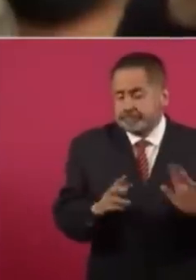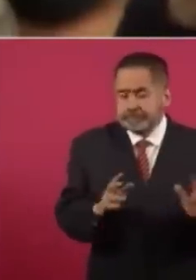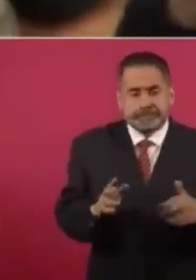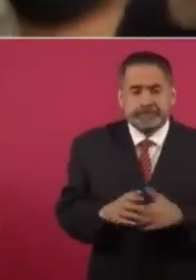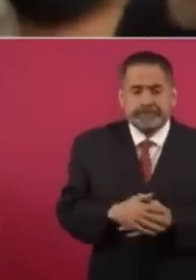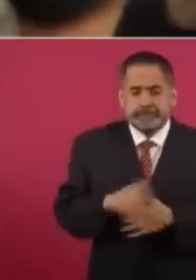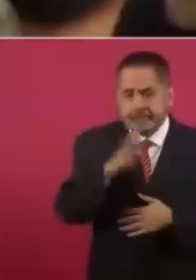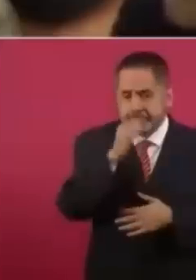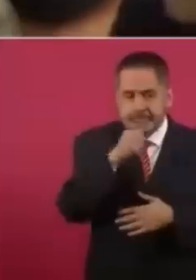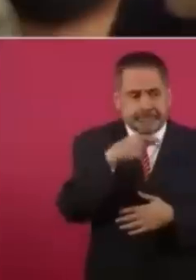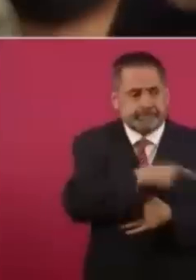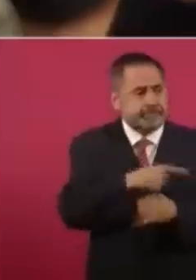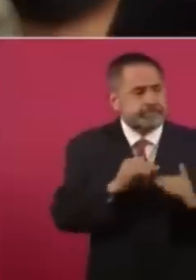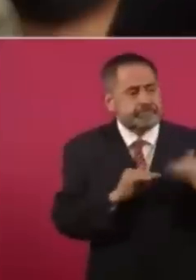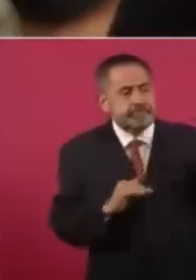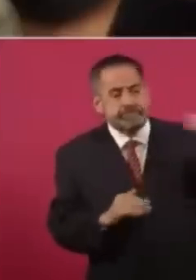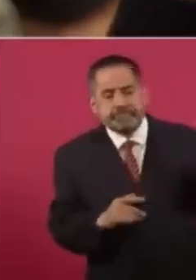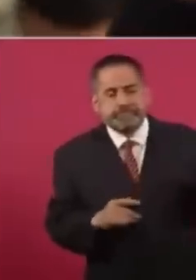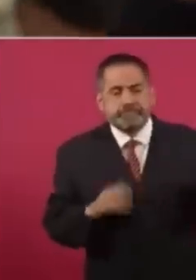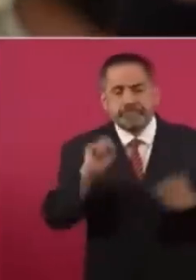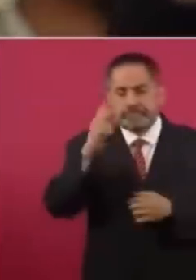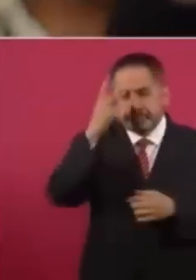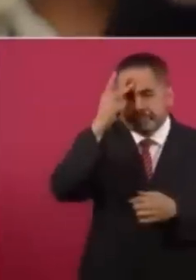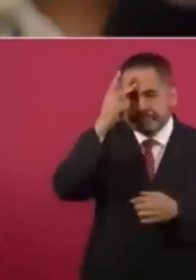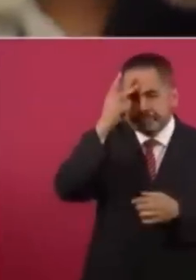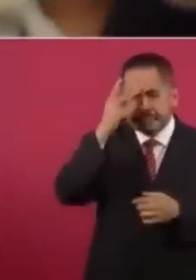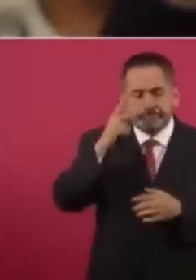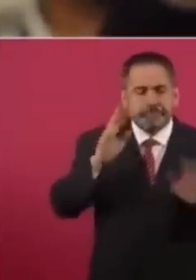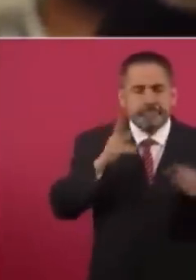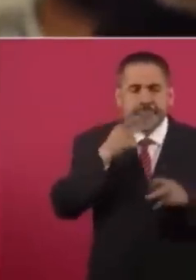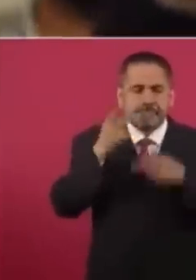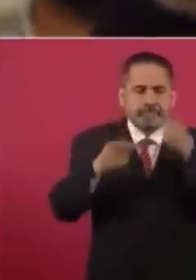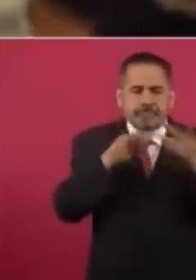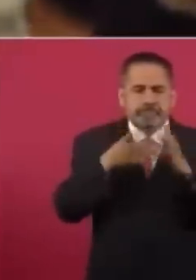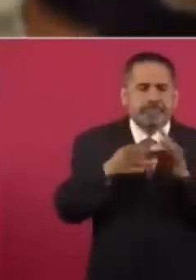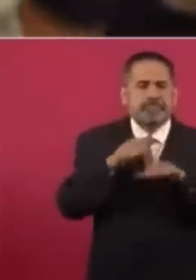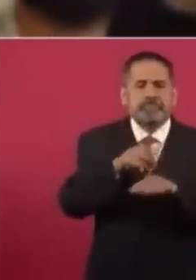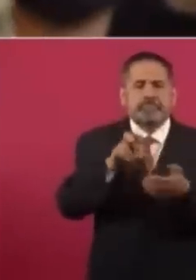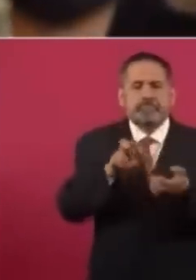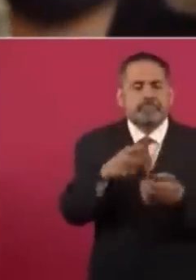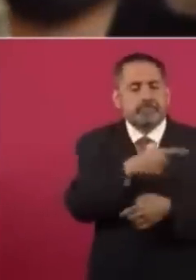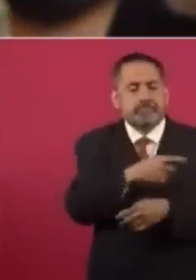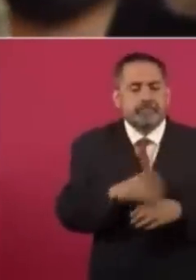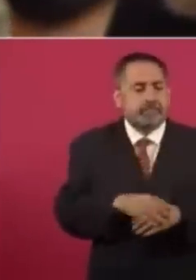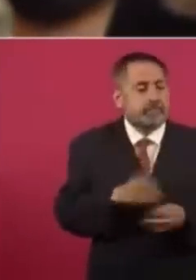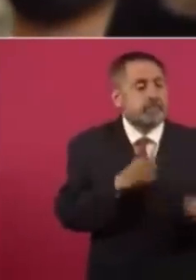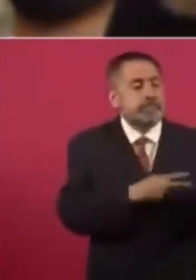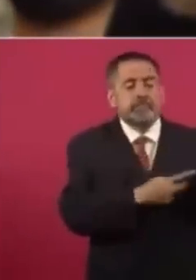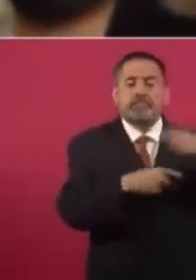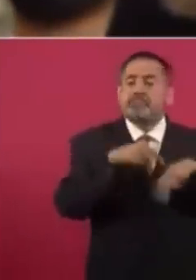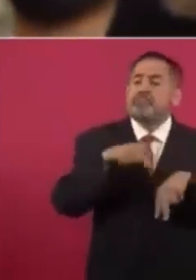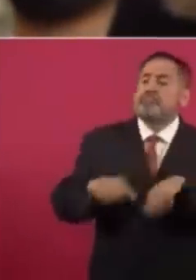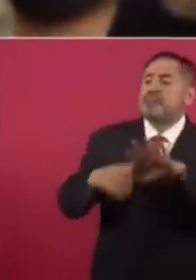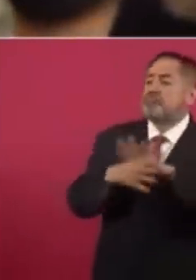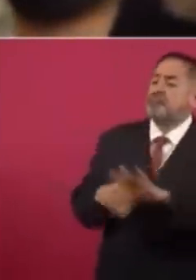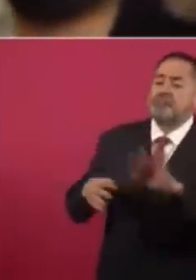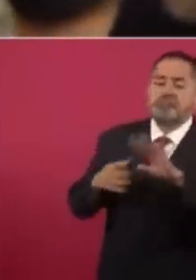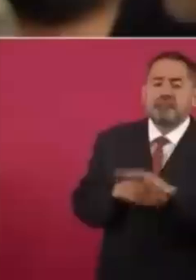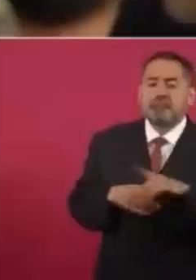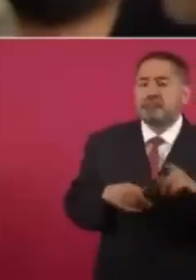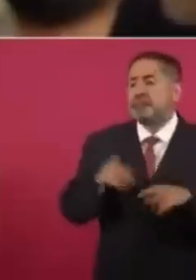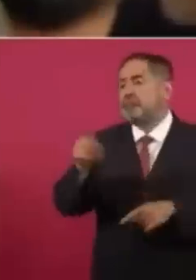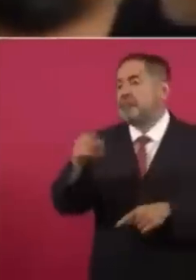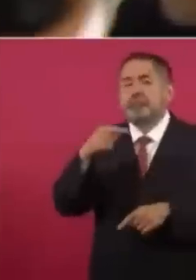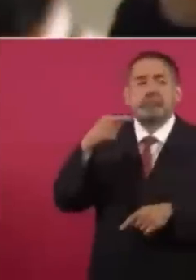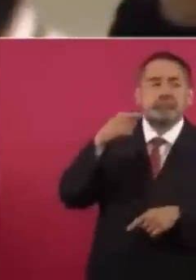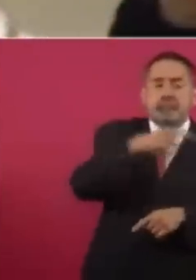Y yo no puedo contra eso, porque en San Luis nadie lo quiere tocar porque viene aquí a exponer eso, viene a decir que lo van a